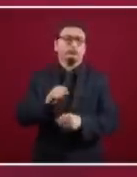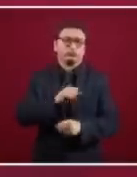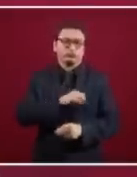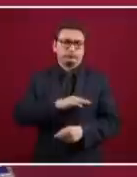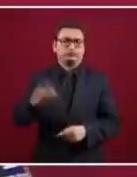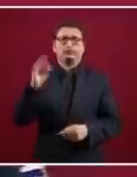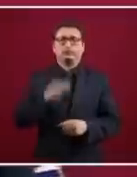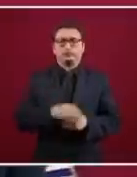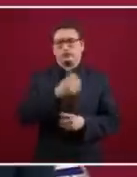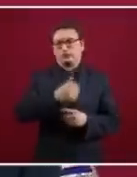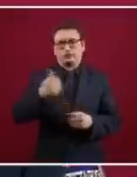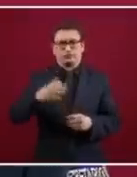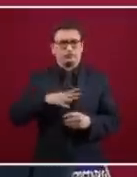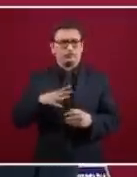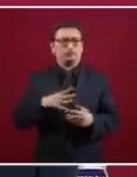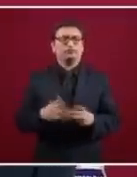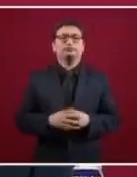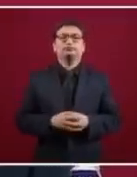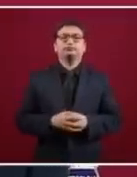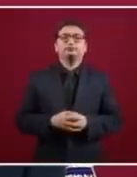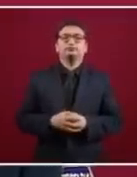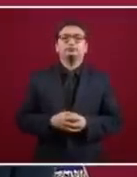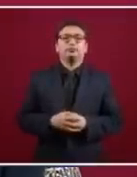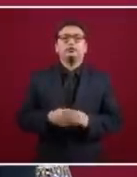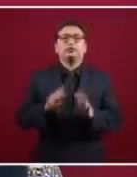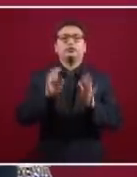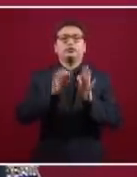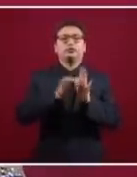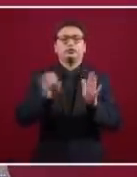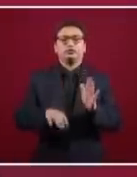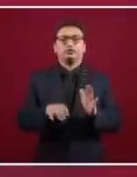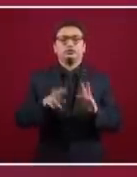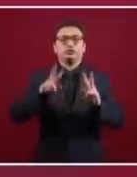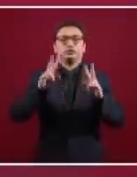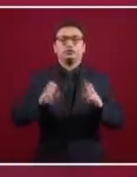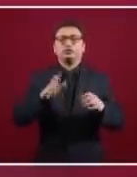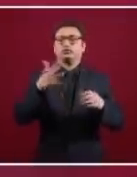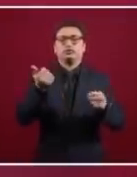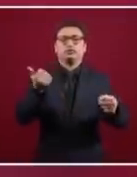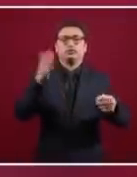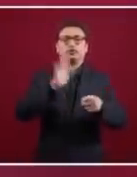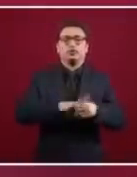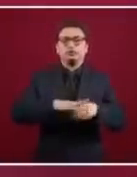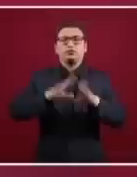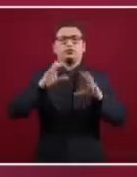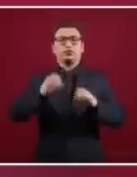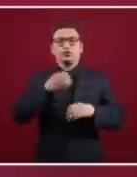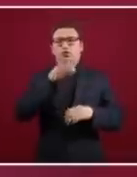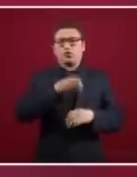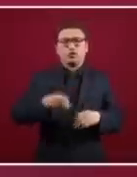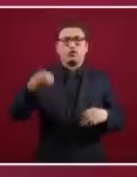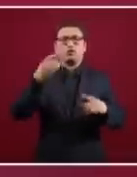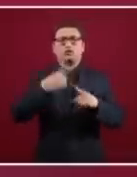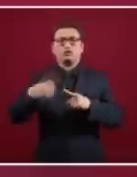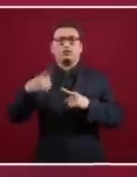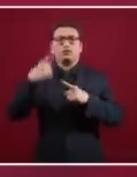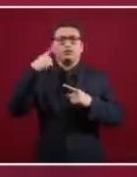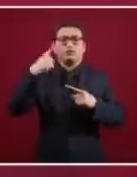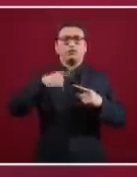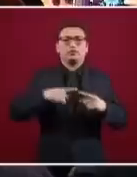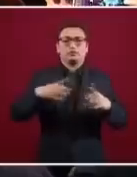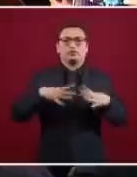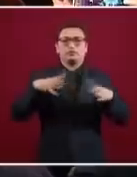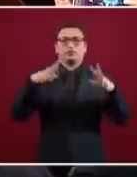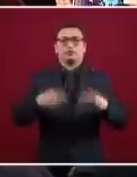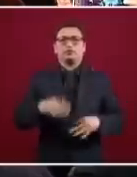en las estrategias en como ejemplo en aspectos administrativos y logísticos para la creación de la guardia nacional